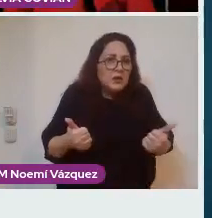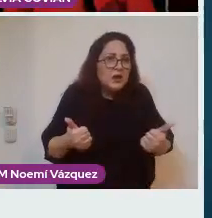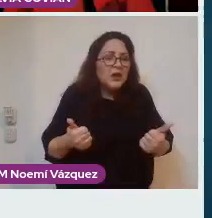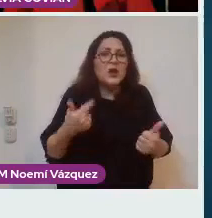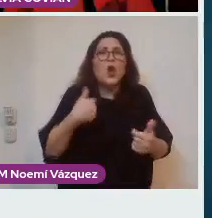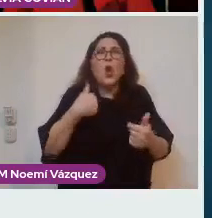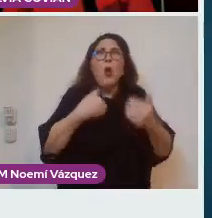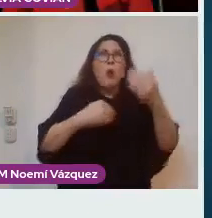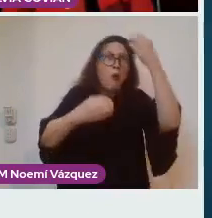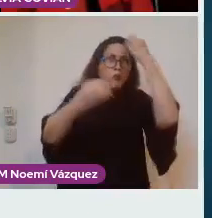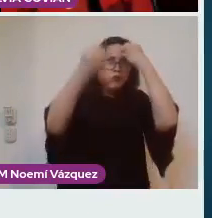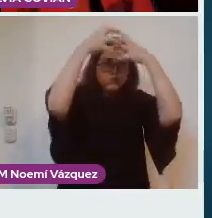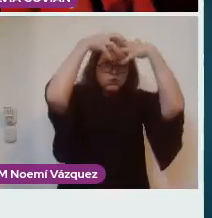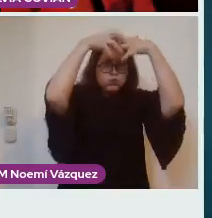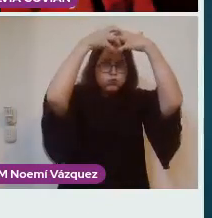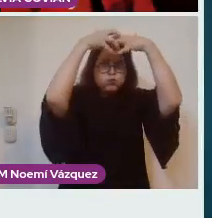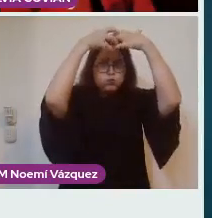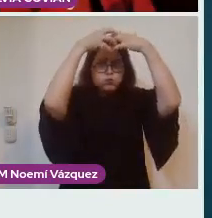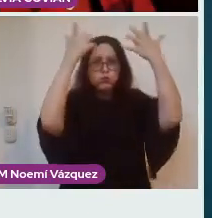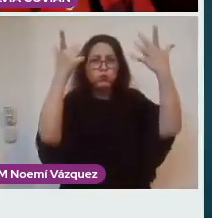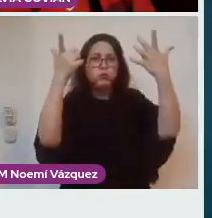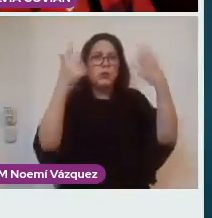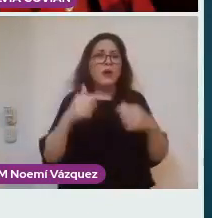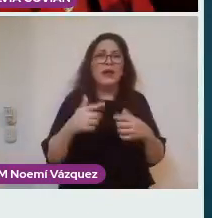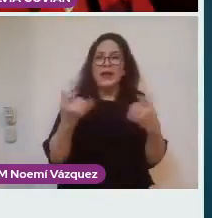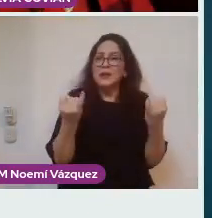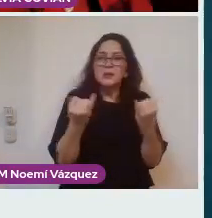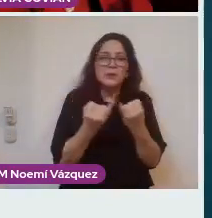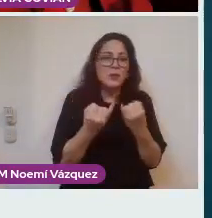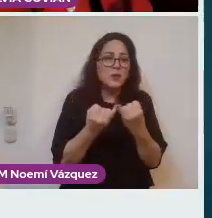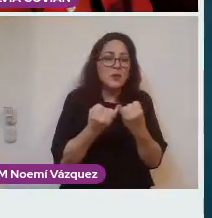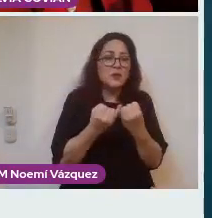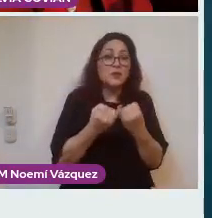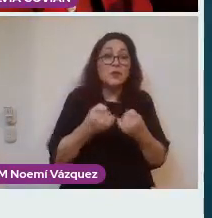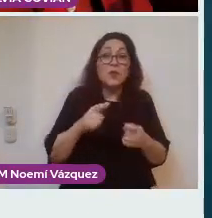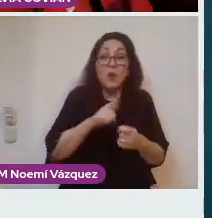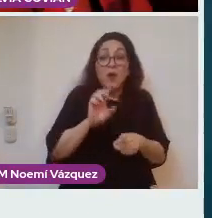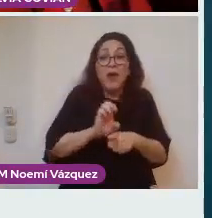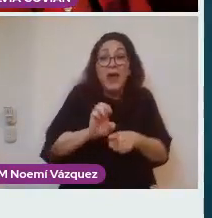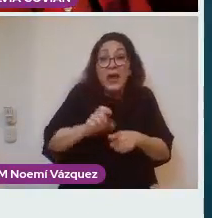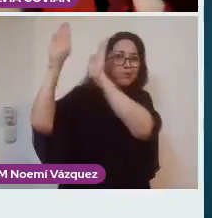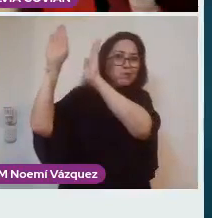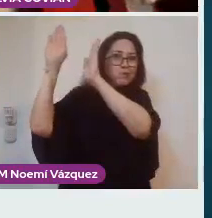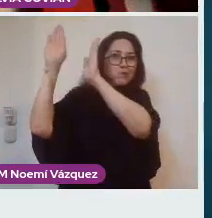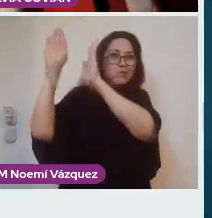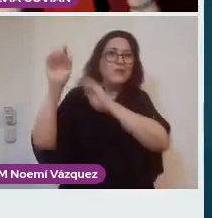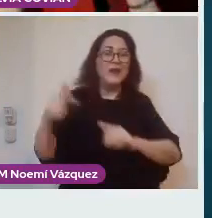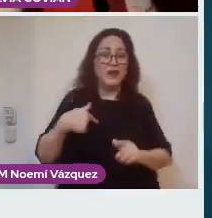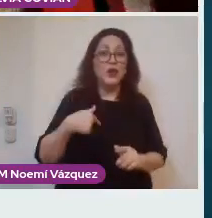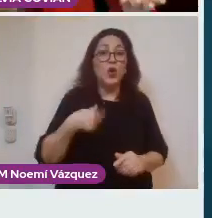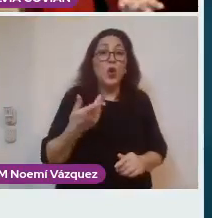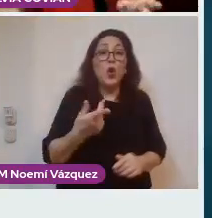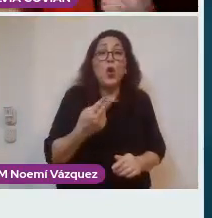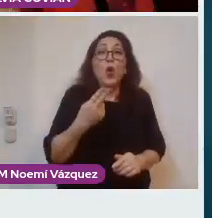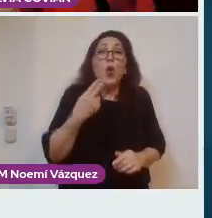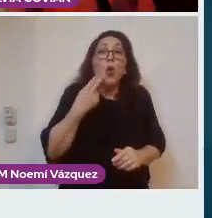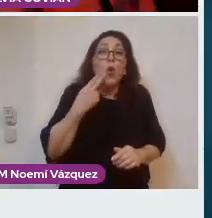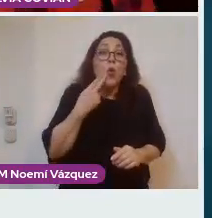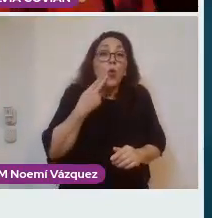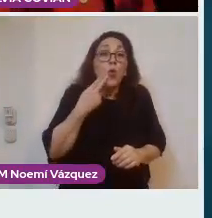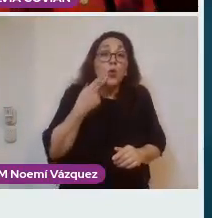lo debido a veces es difícil por la vergüenza que se siente, la cantidad que se